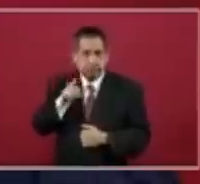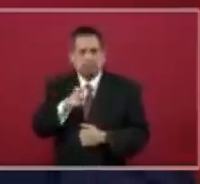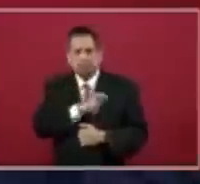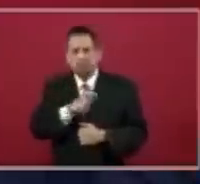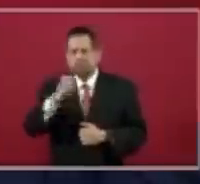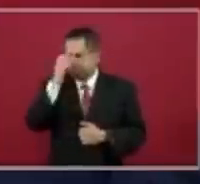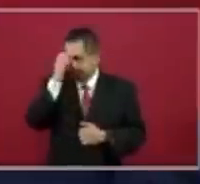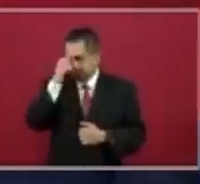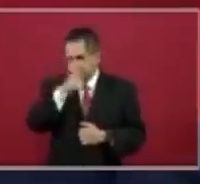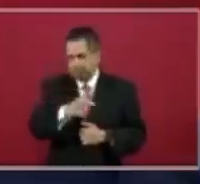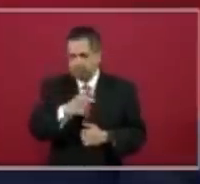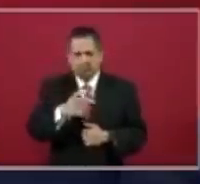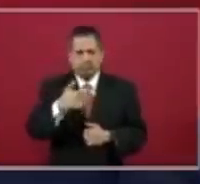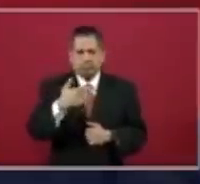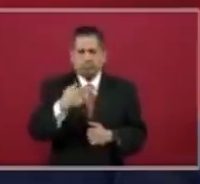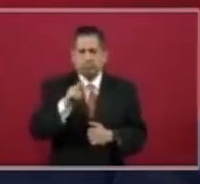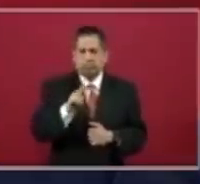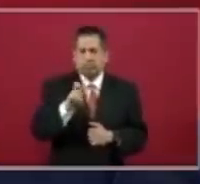reconoció a Huerta.